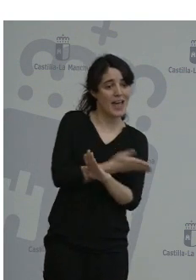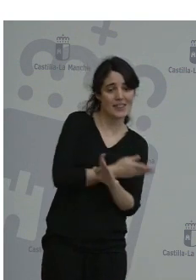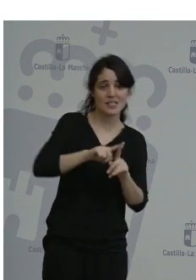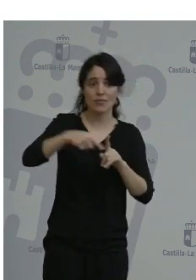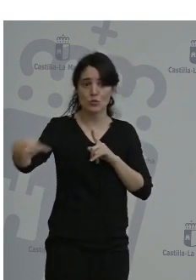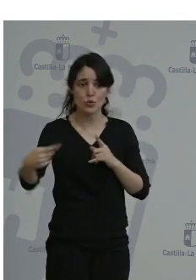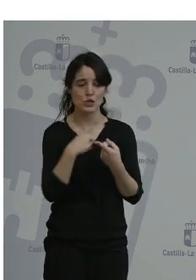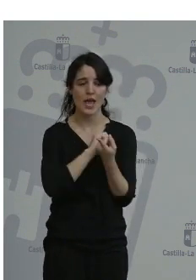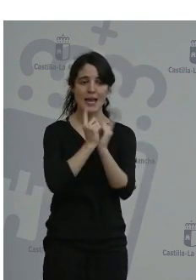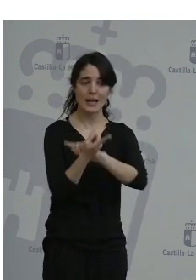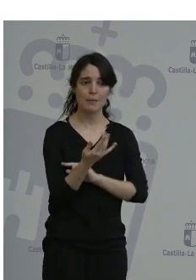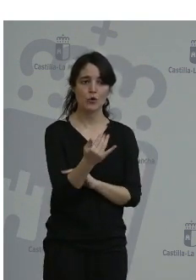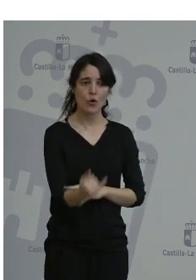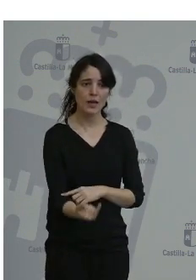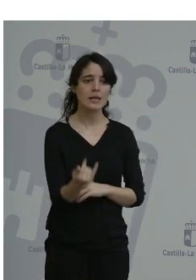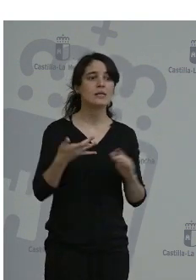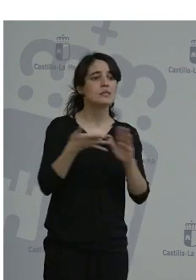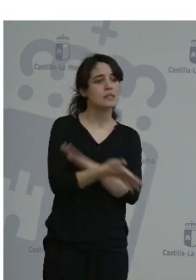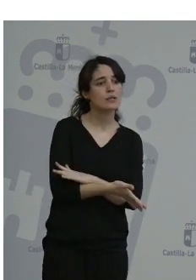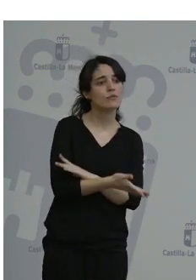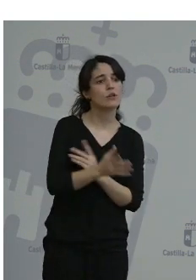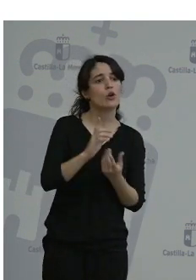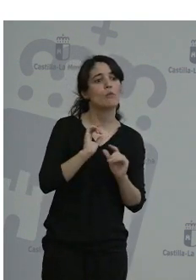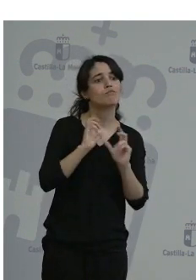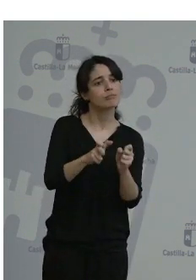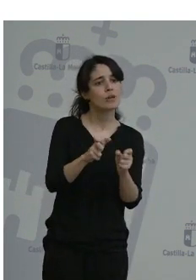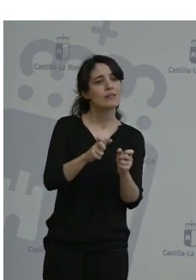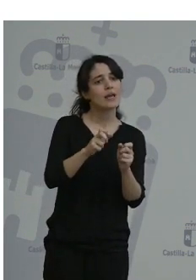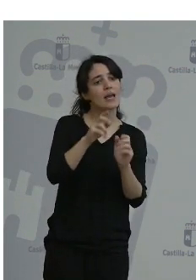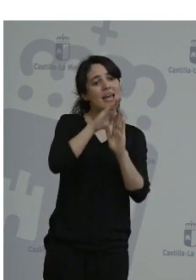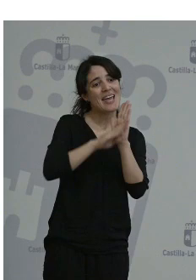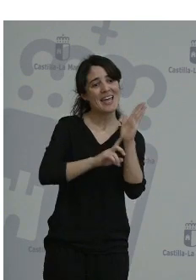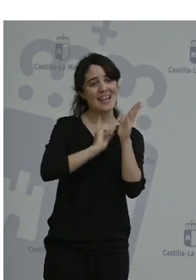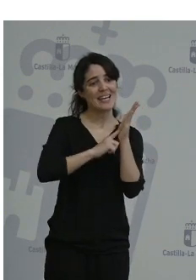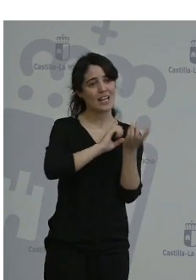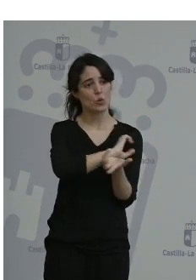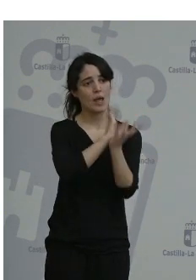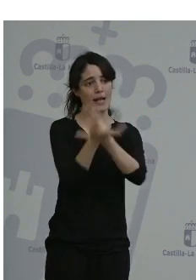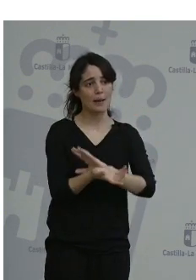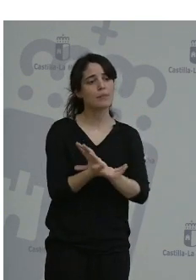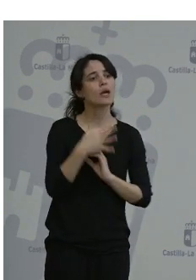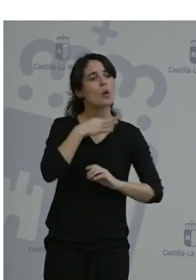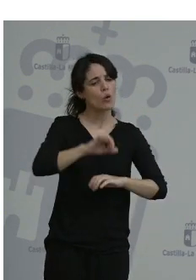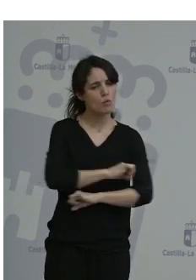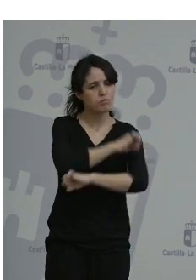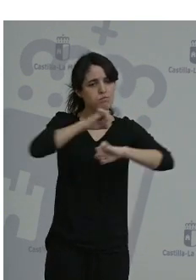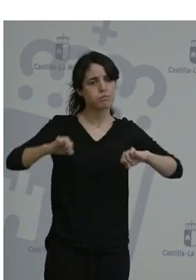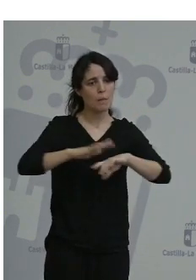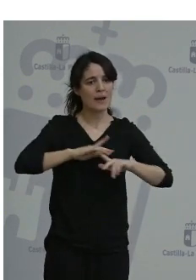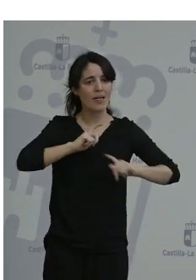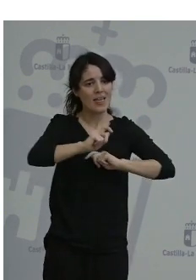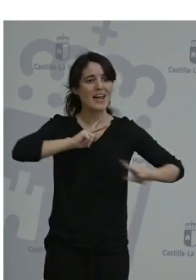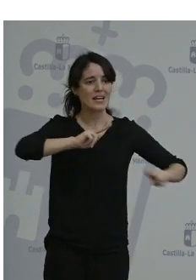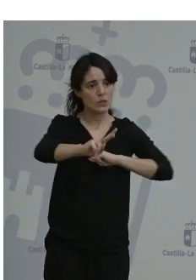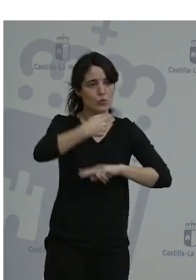El principio de una cascada de modificaciones legislativas de auténtico calado para dar respuesta a nuestra Carta